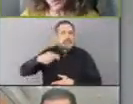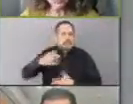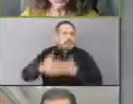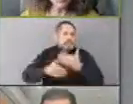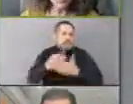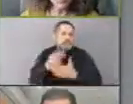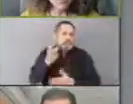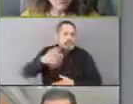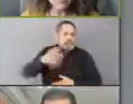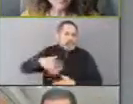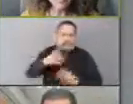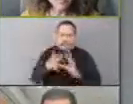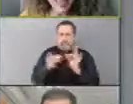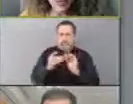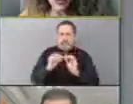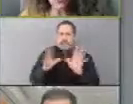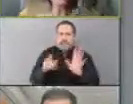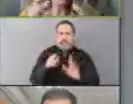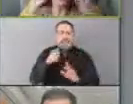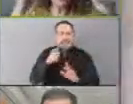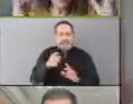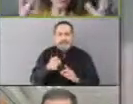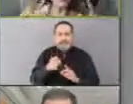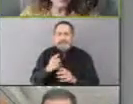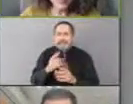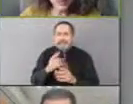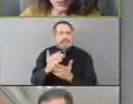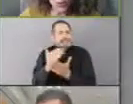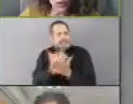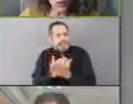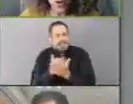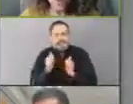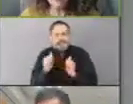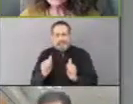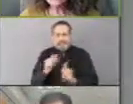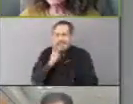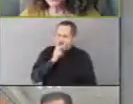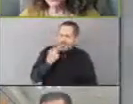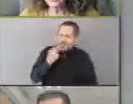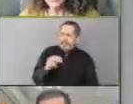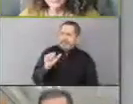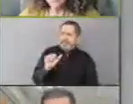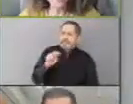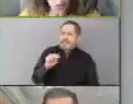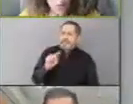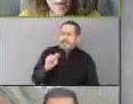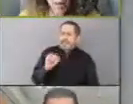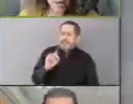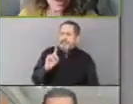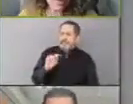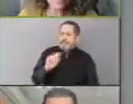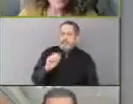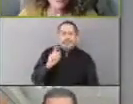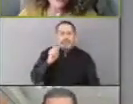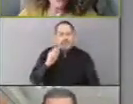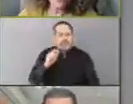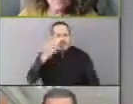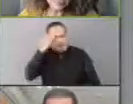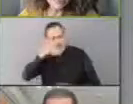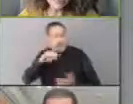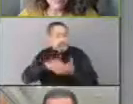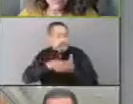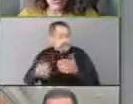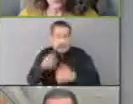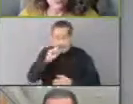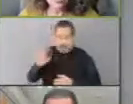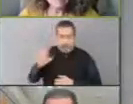lo digo así, de este antídoto. ¿Y por qué antídoto? Pues porque la propia Organización Mundial